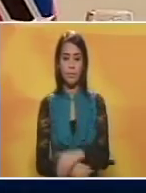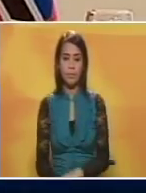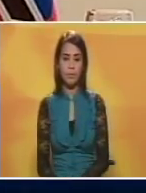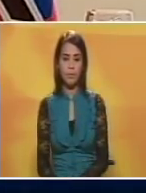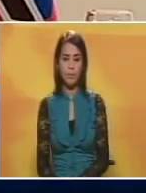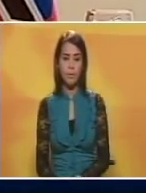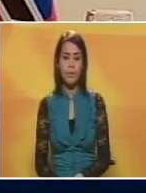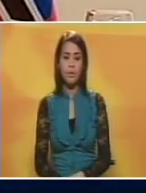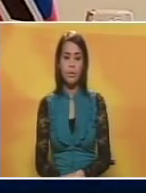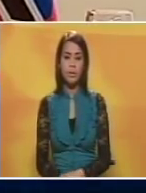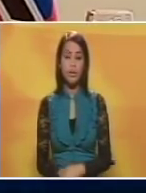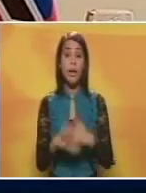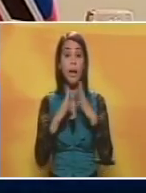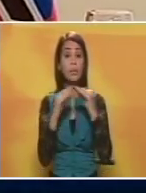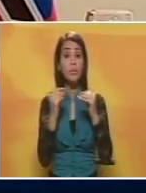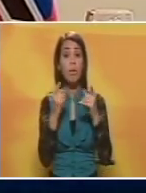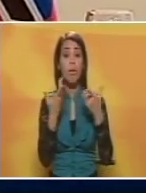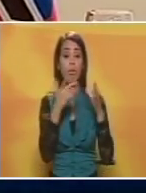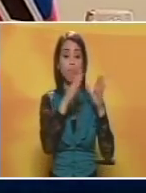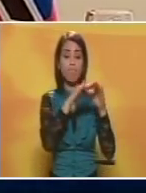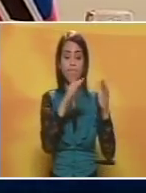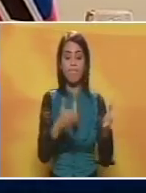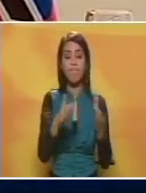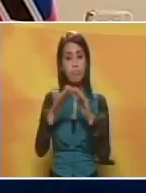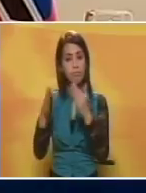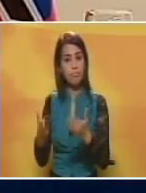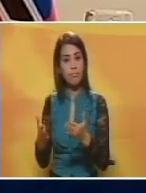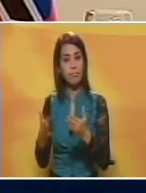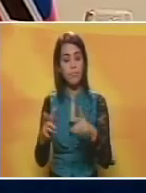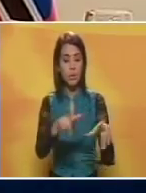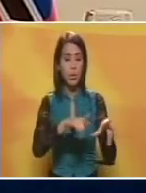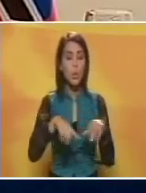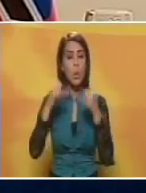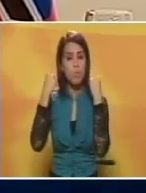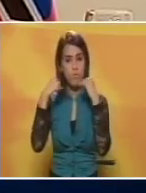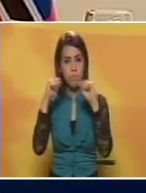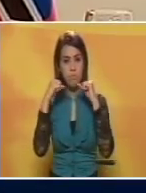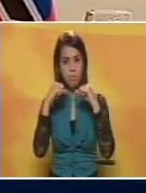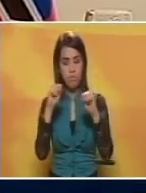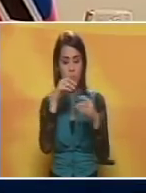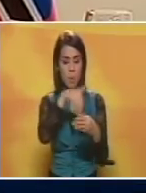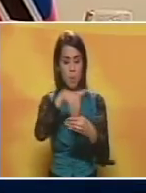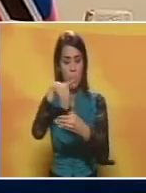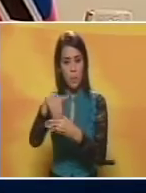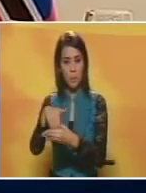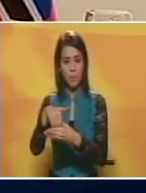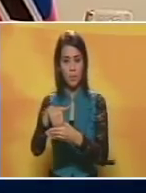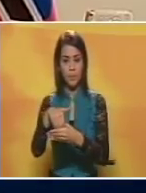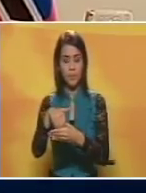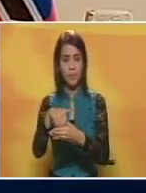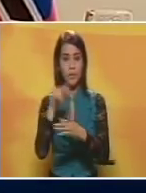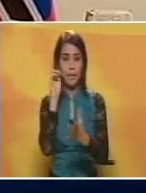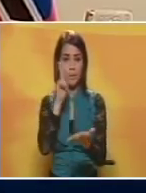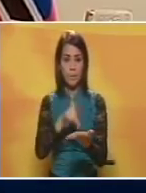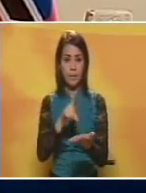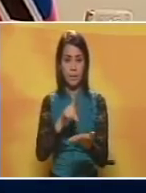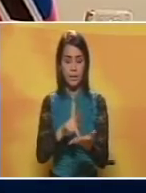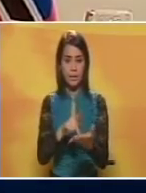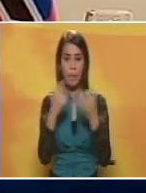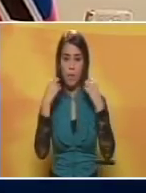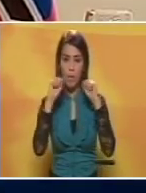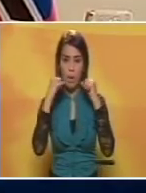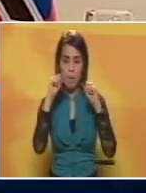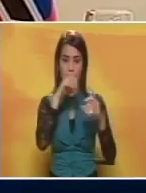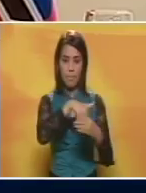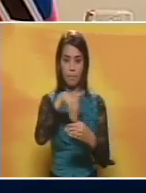vamos a estar en todas estas mesas, en todos estos centros pilotos y en los centros de votación que están participando en el